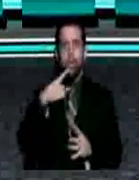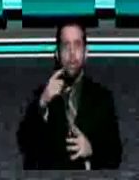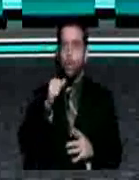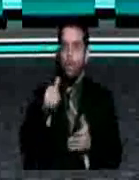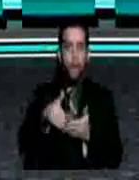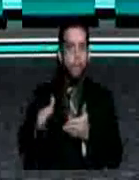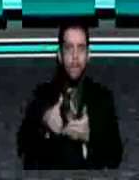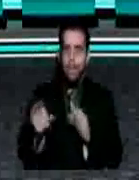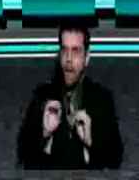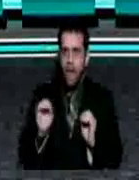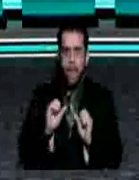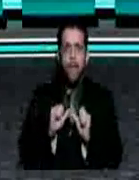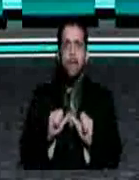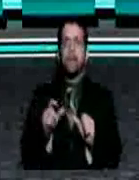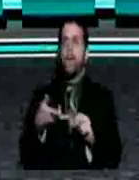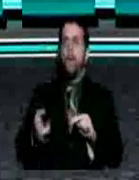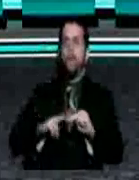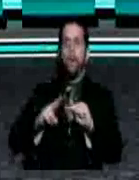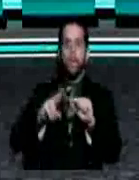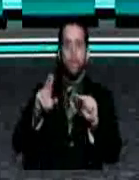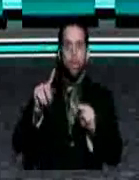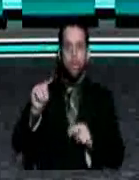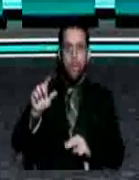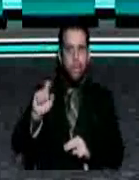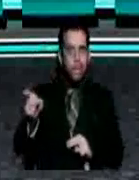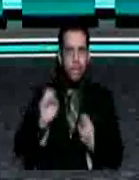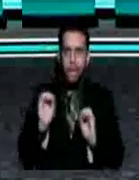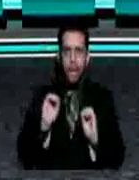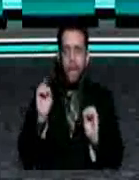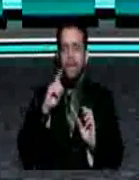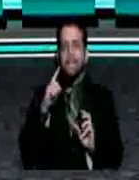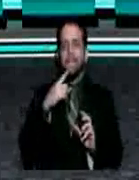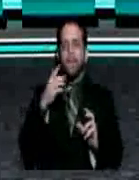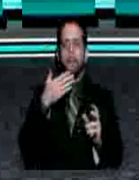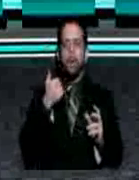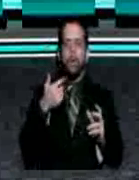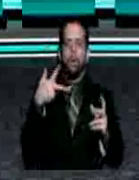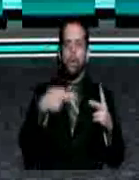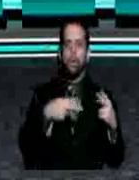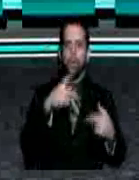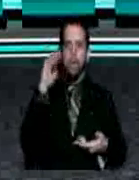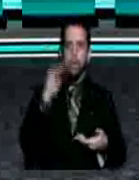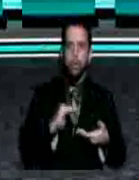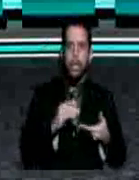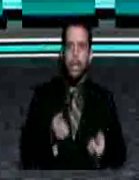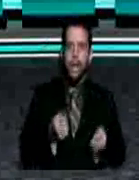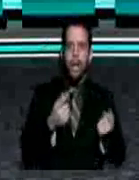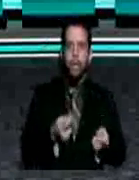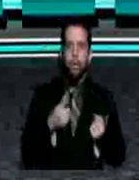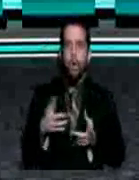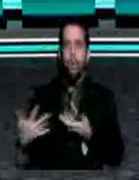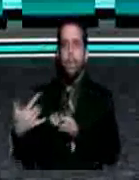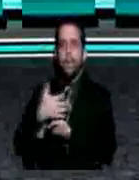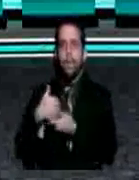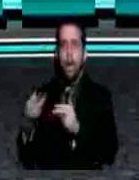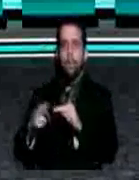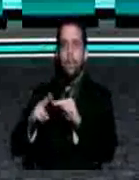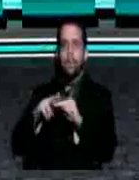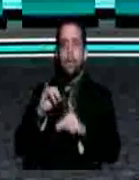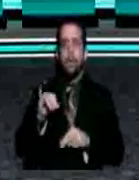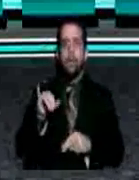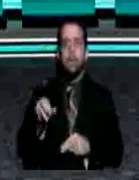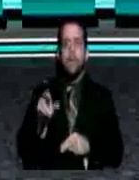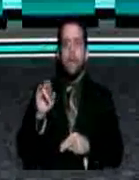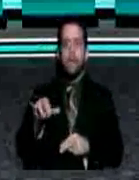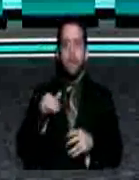ni aumentar impuestos, inclinando su estrategia a reducir gastos y aumentar recaudos. José Alberto Irizarry nos dice más en